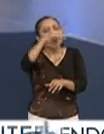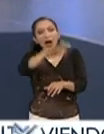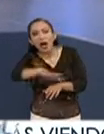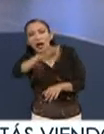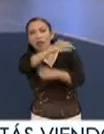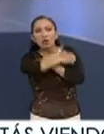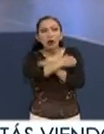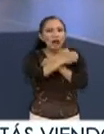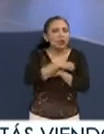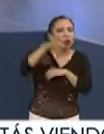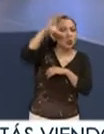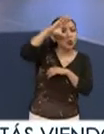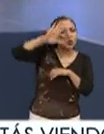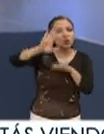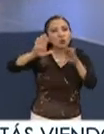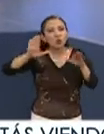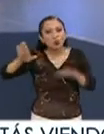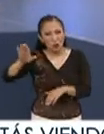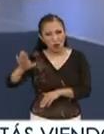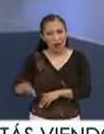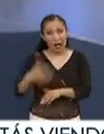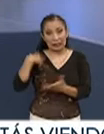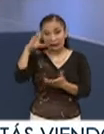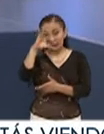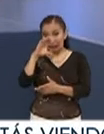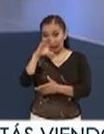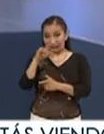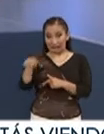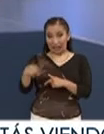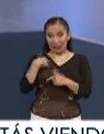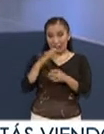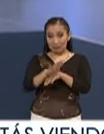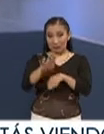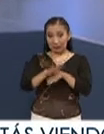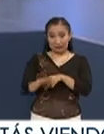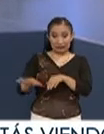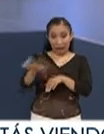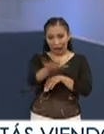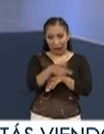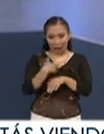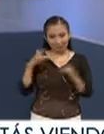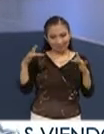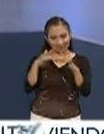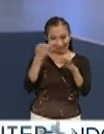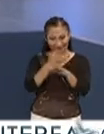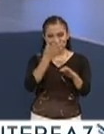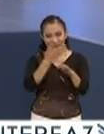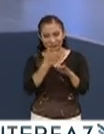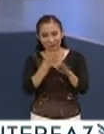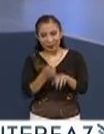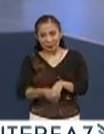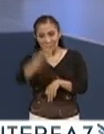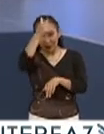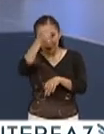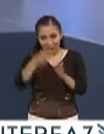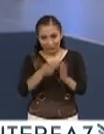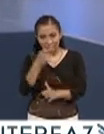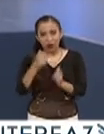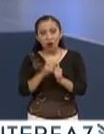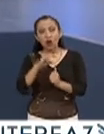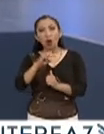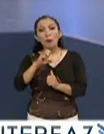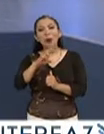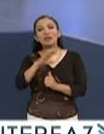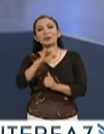sector educativo, cultural, científico de Brasil. Así que nos enlazamos en esta primera ocasión con